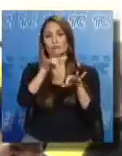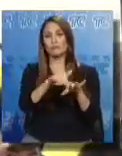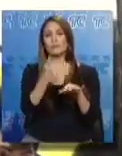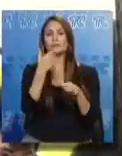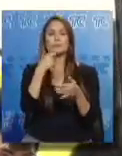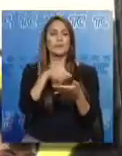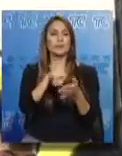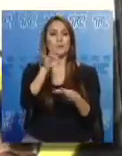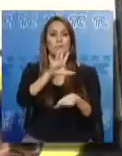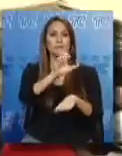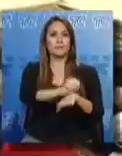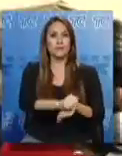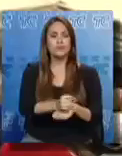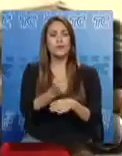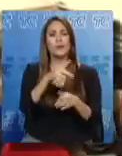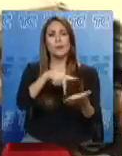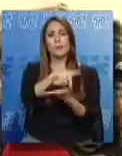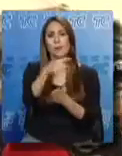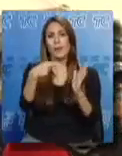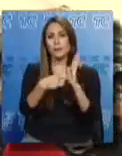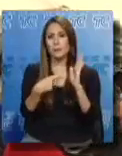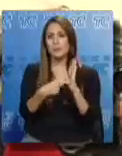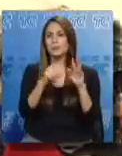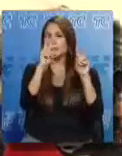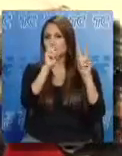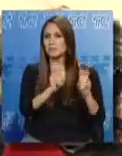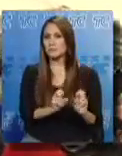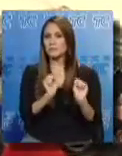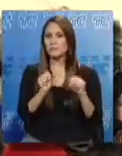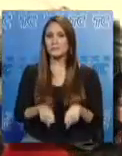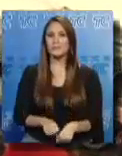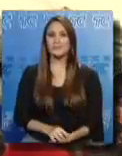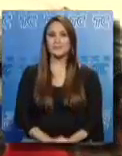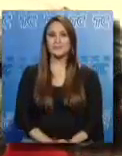citas programadas, pago de impuestos y otros. Isaías Cruz, TC Televisión.